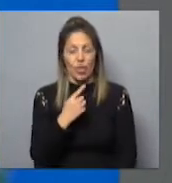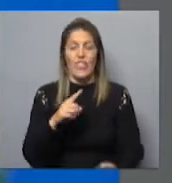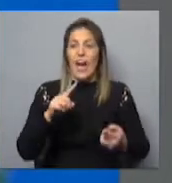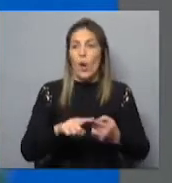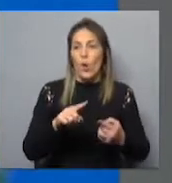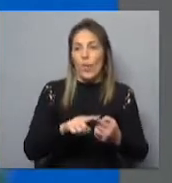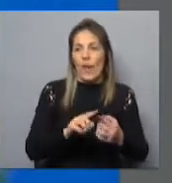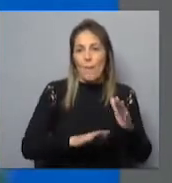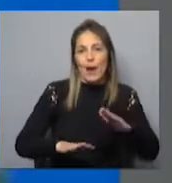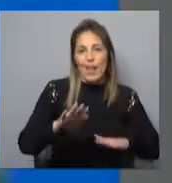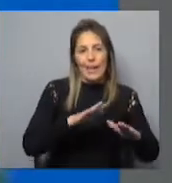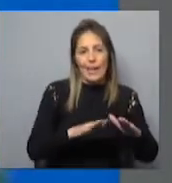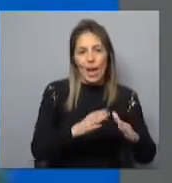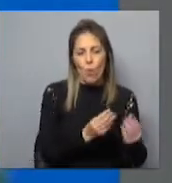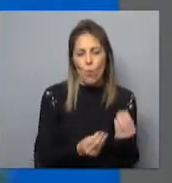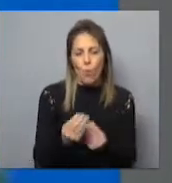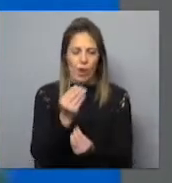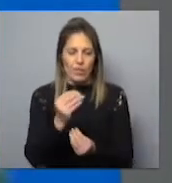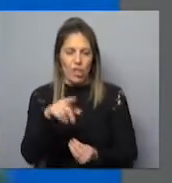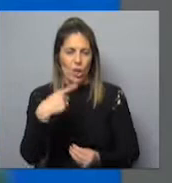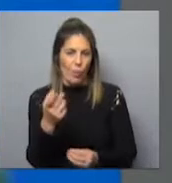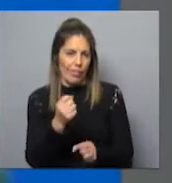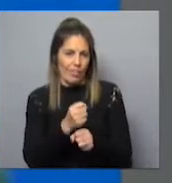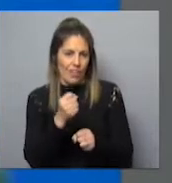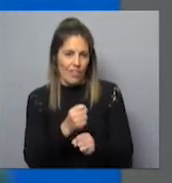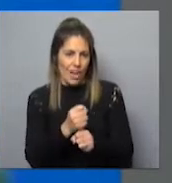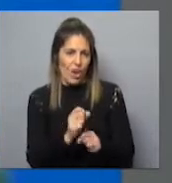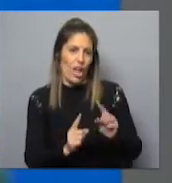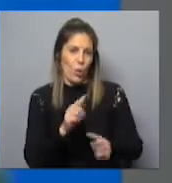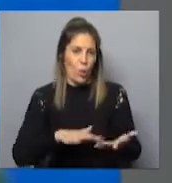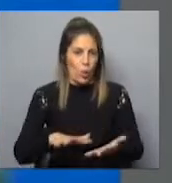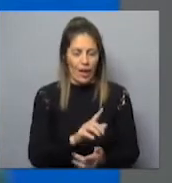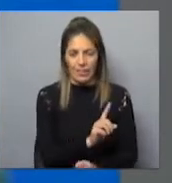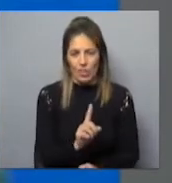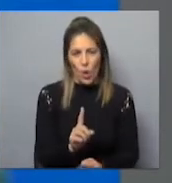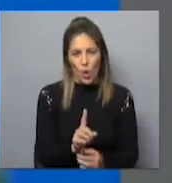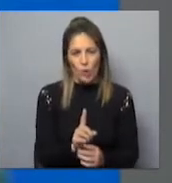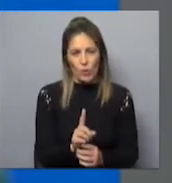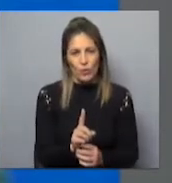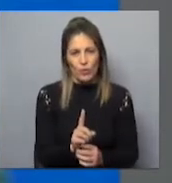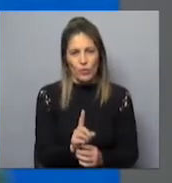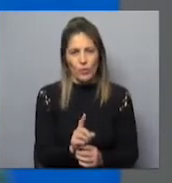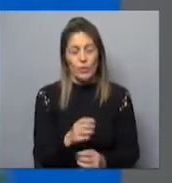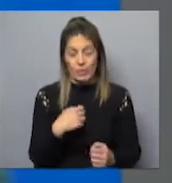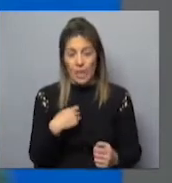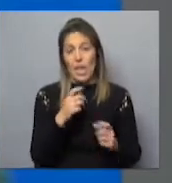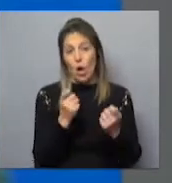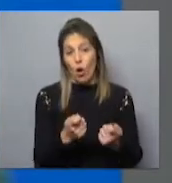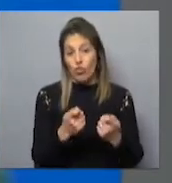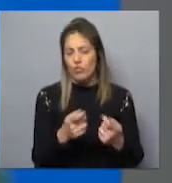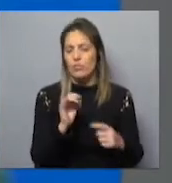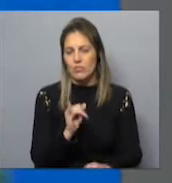arreglar capaz que un puesto después en algún lugar éste tiene costos porque